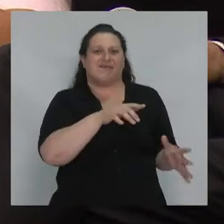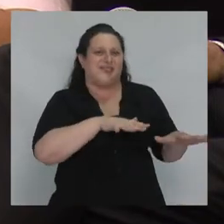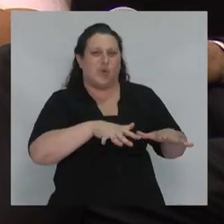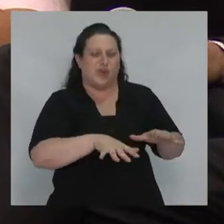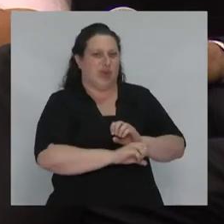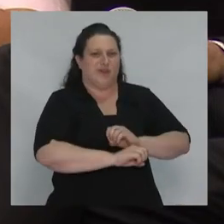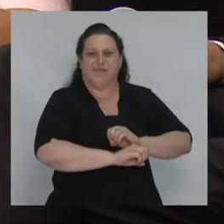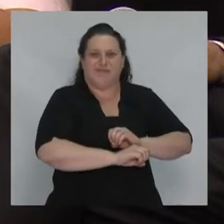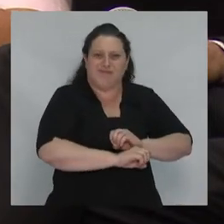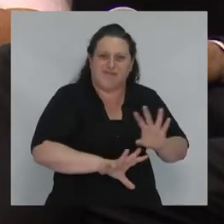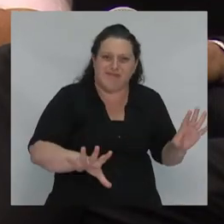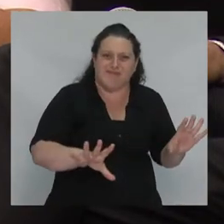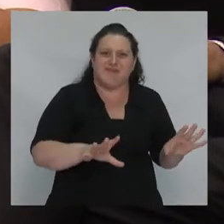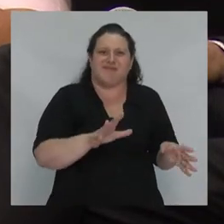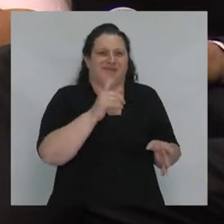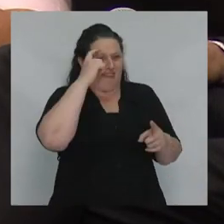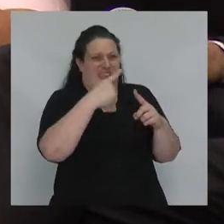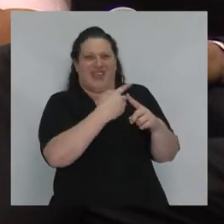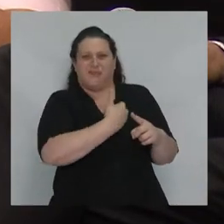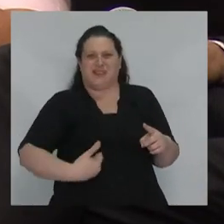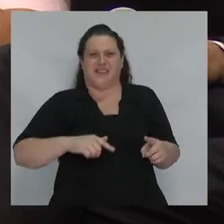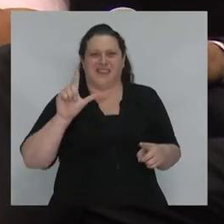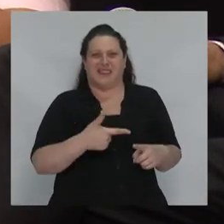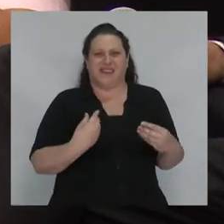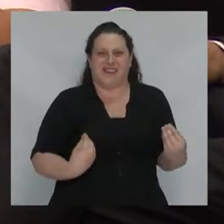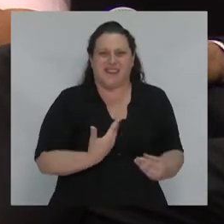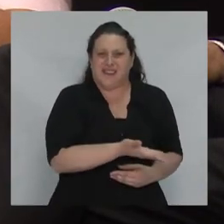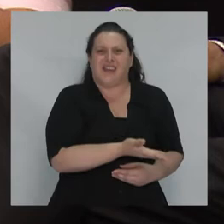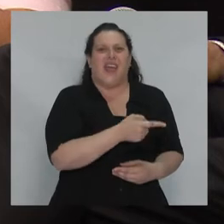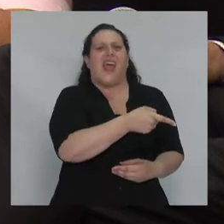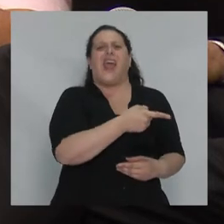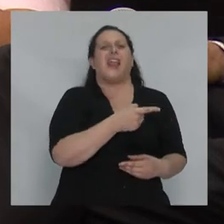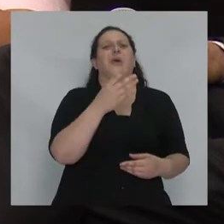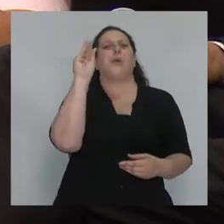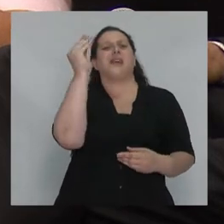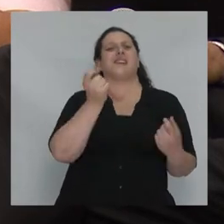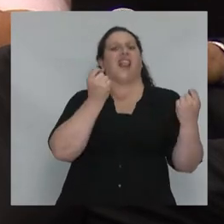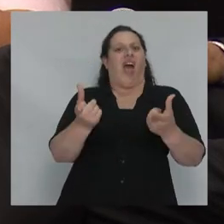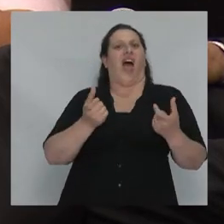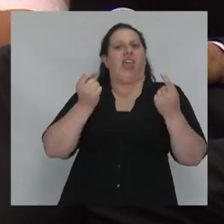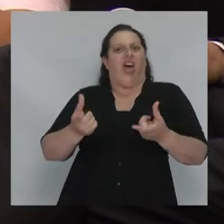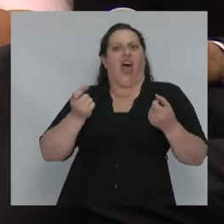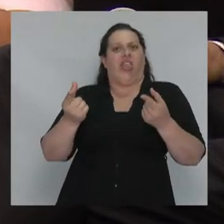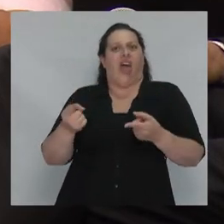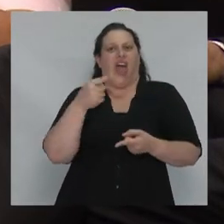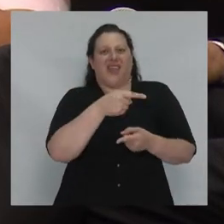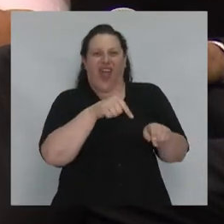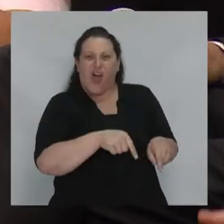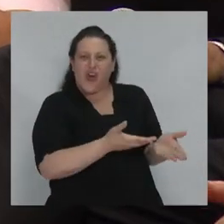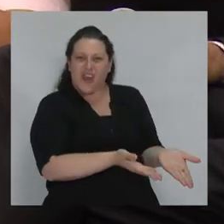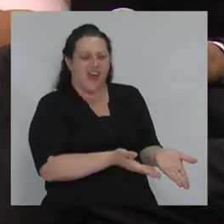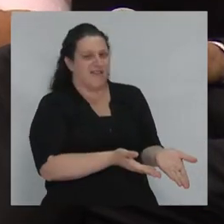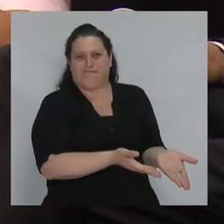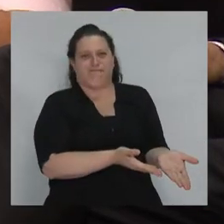condiciones miserables para ser un expresidente de Brasil, que le dio a Brasil todo lo que le dio. Bueno, esta era una pelea